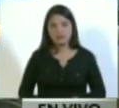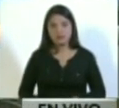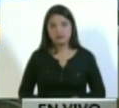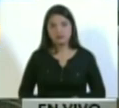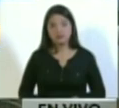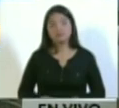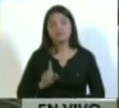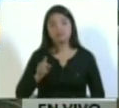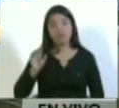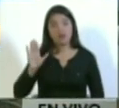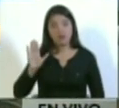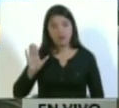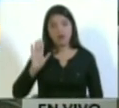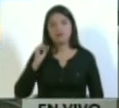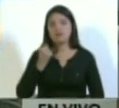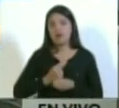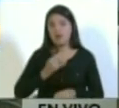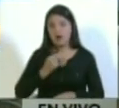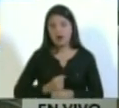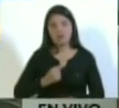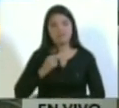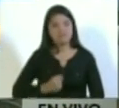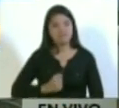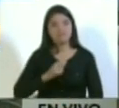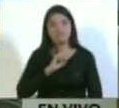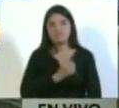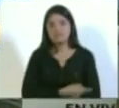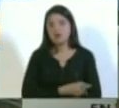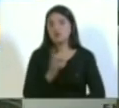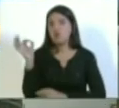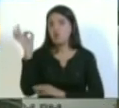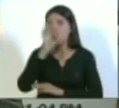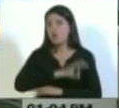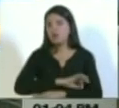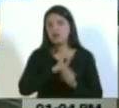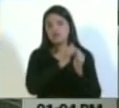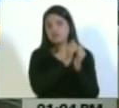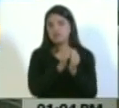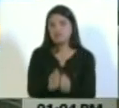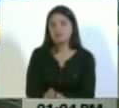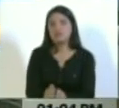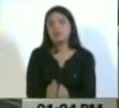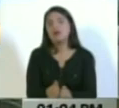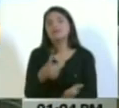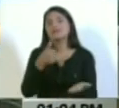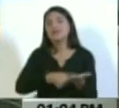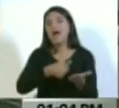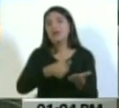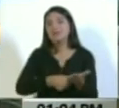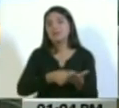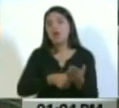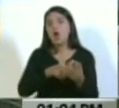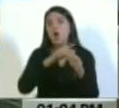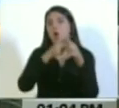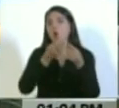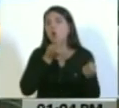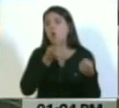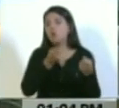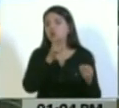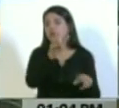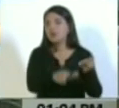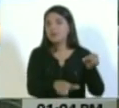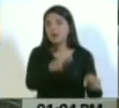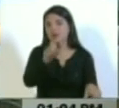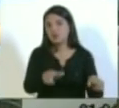comprometer y a trabajar muy duro al lado todo el día de hoy con el examen, control de migración de